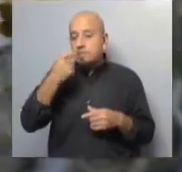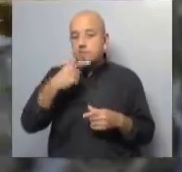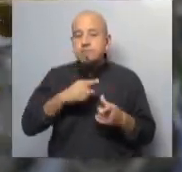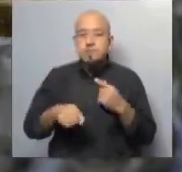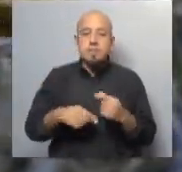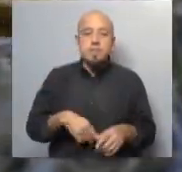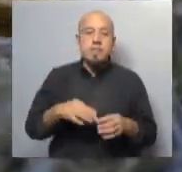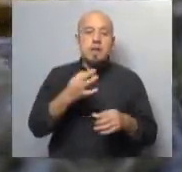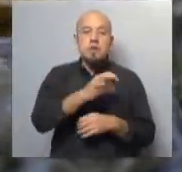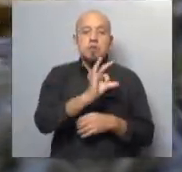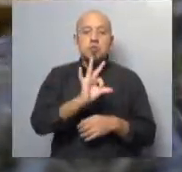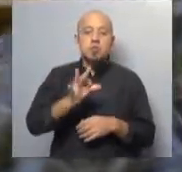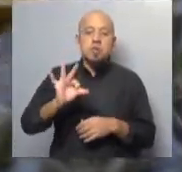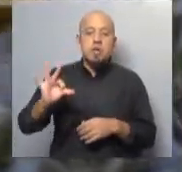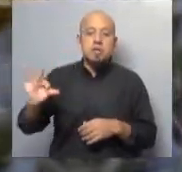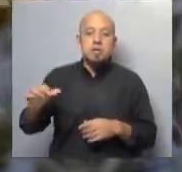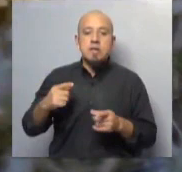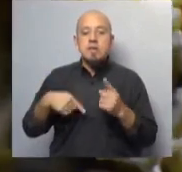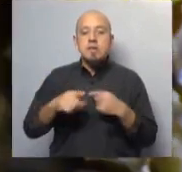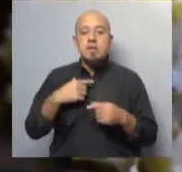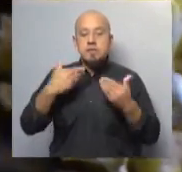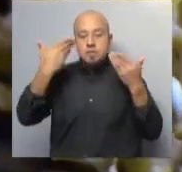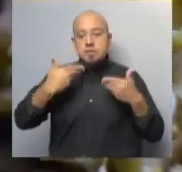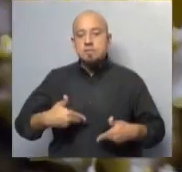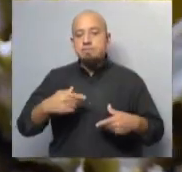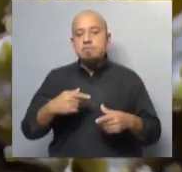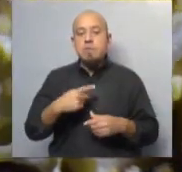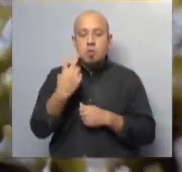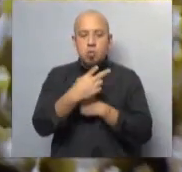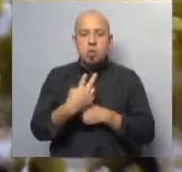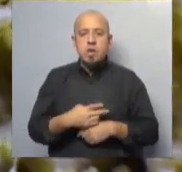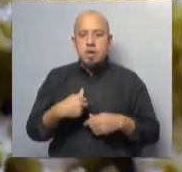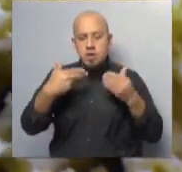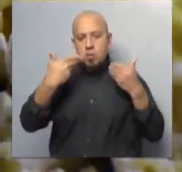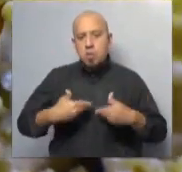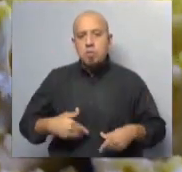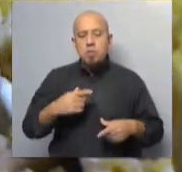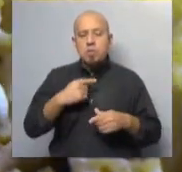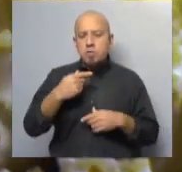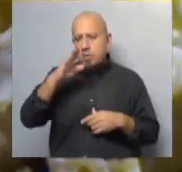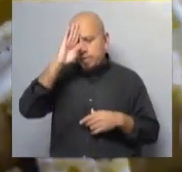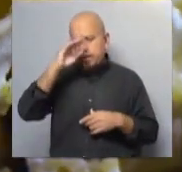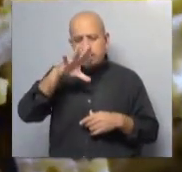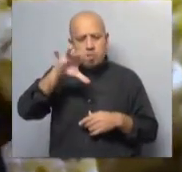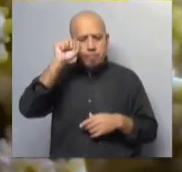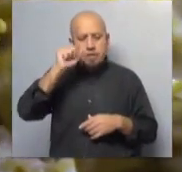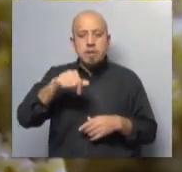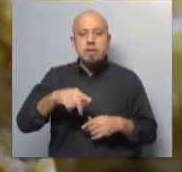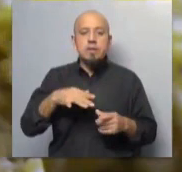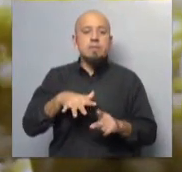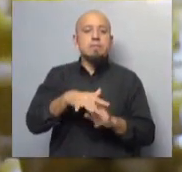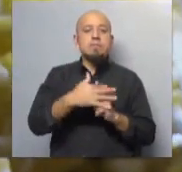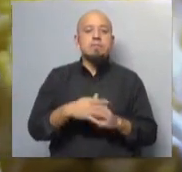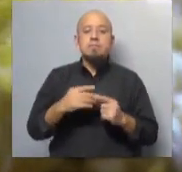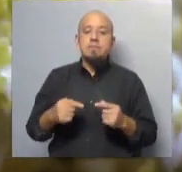de sustancias que mejoran el sistema inmunológico. Yo digo que cuando uno contempla y aprende más sobre el entorno que los rodea, el